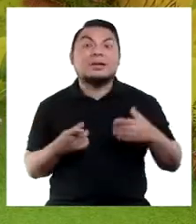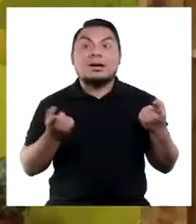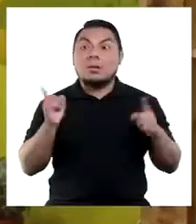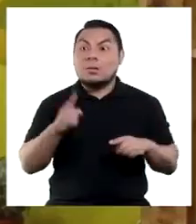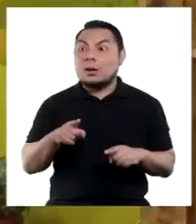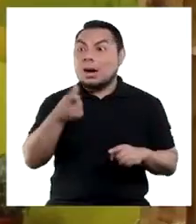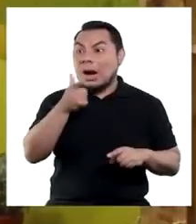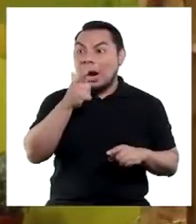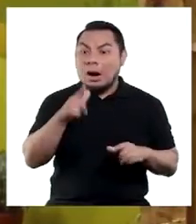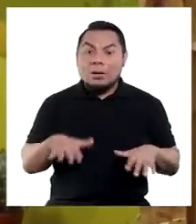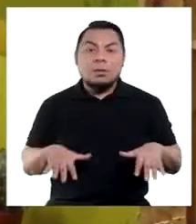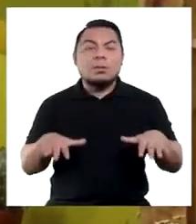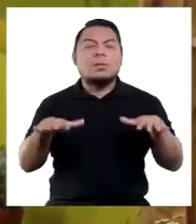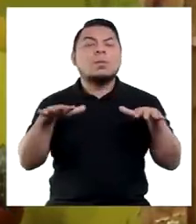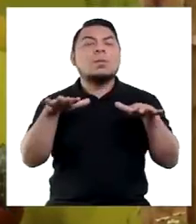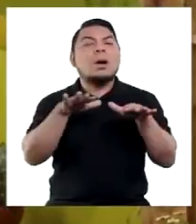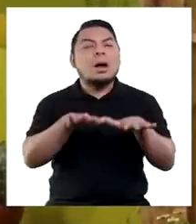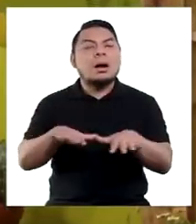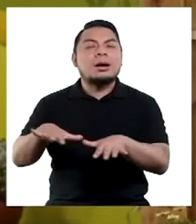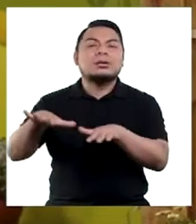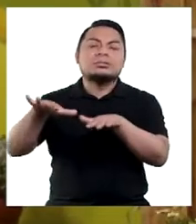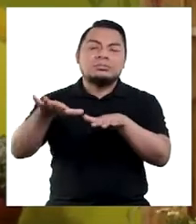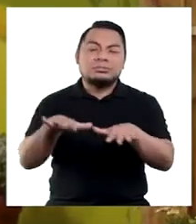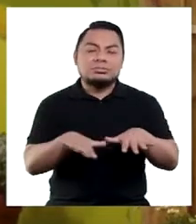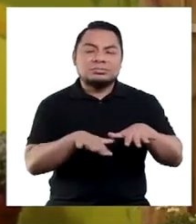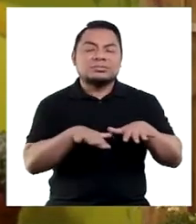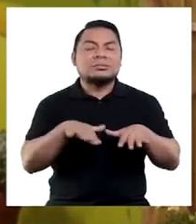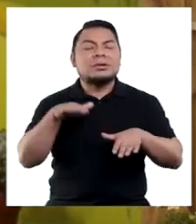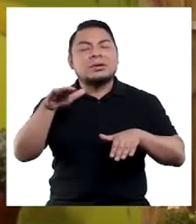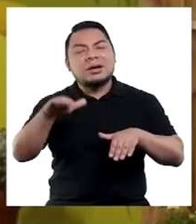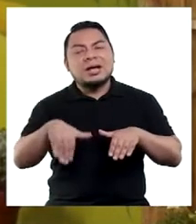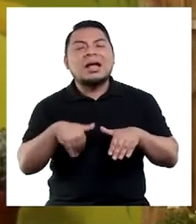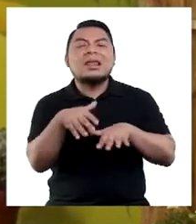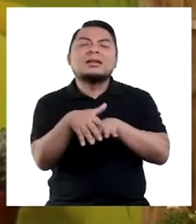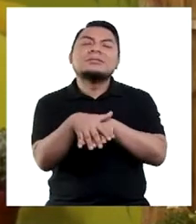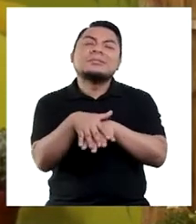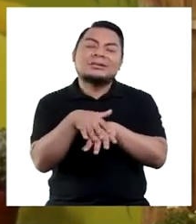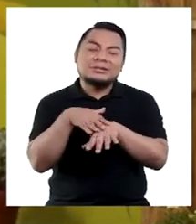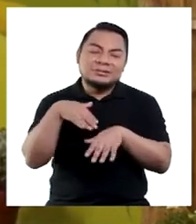cuando el agua estaba en calma me daban despacio